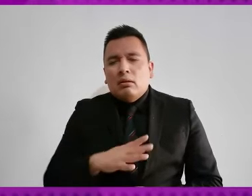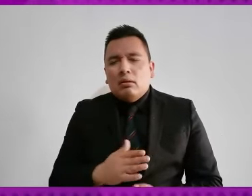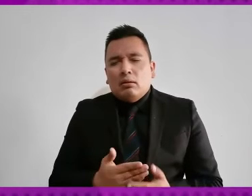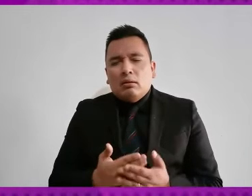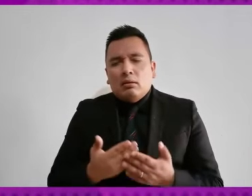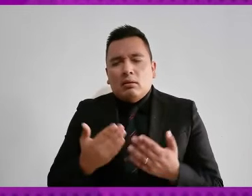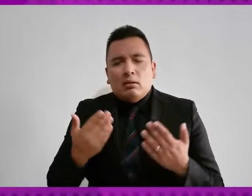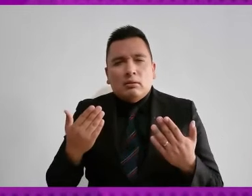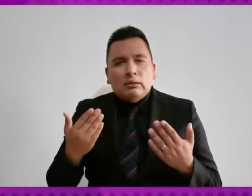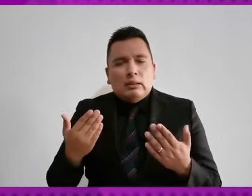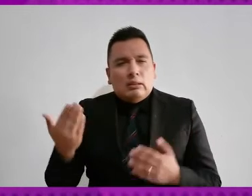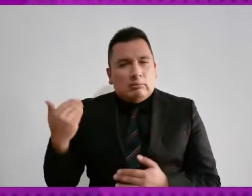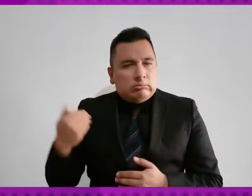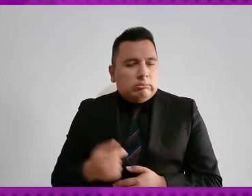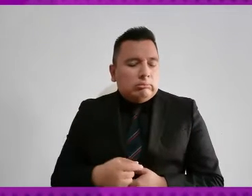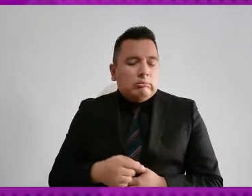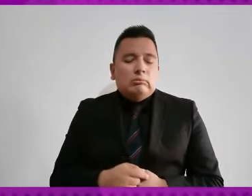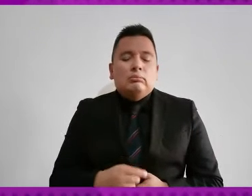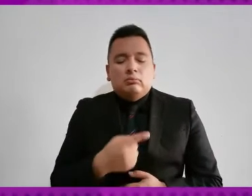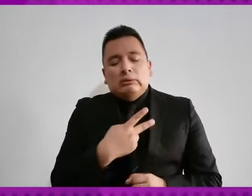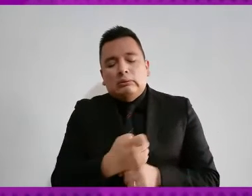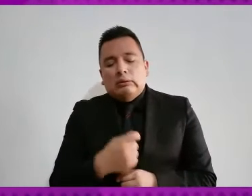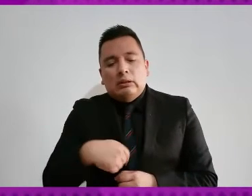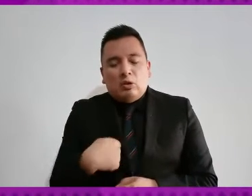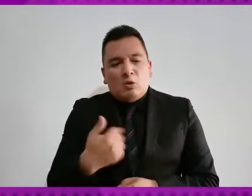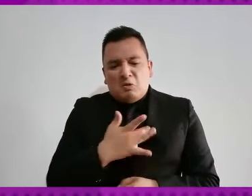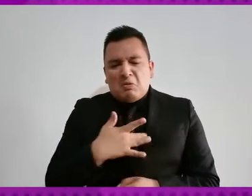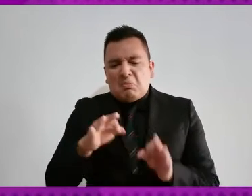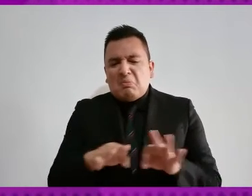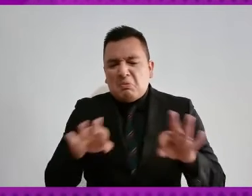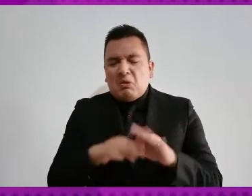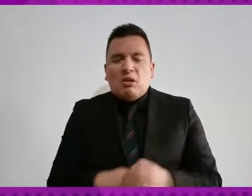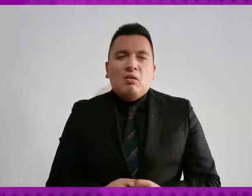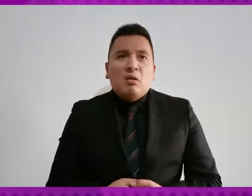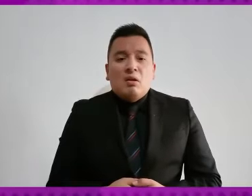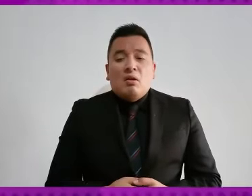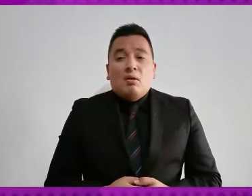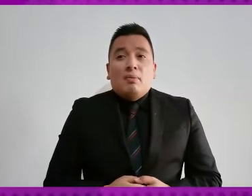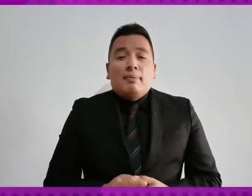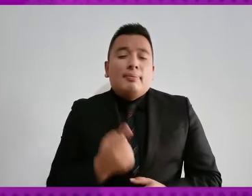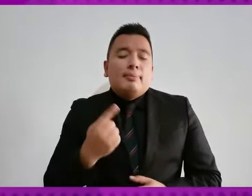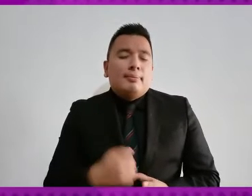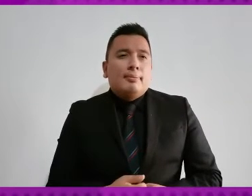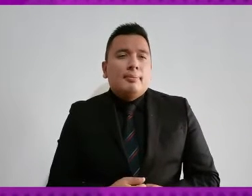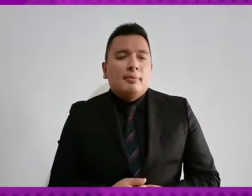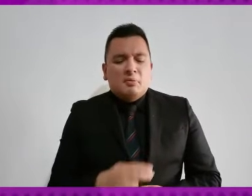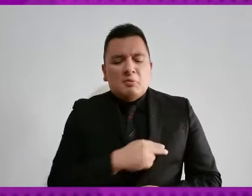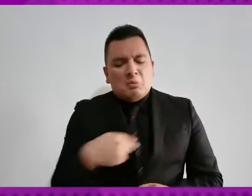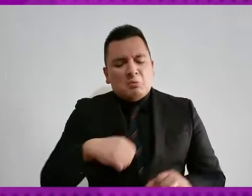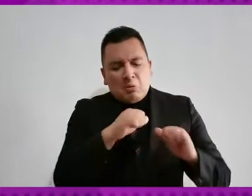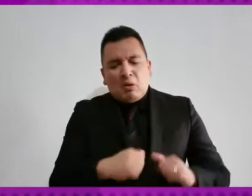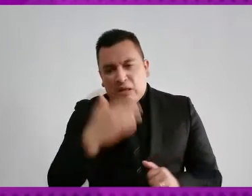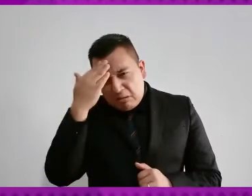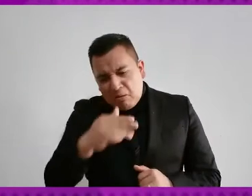de que es importante, porque más allá de un proceso electivo, es decir, de una elección, sabemos las autoridades electorales que